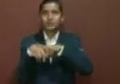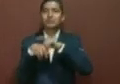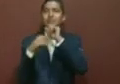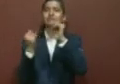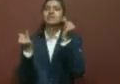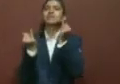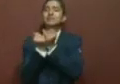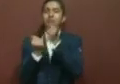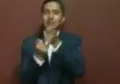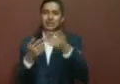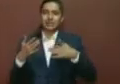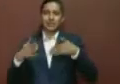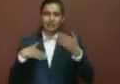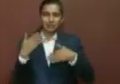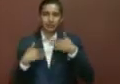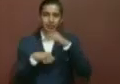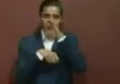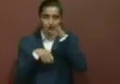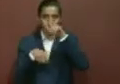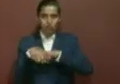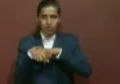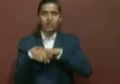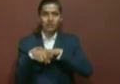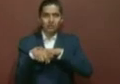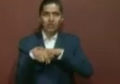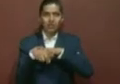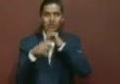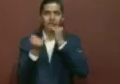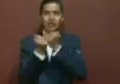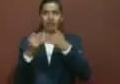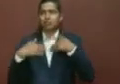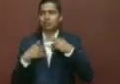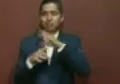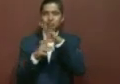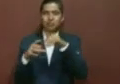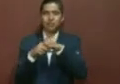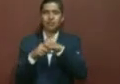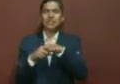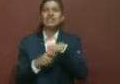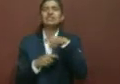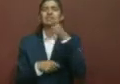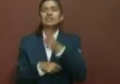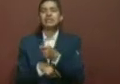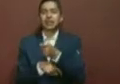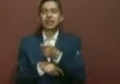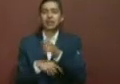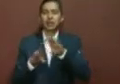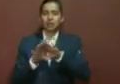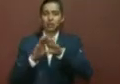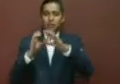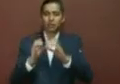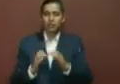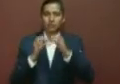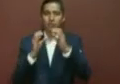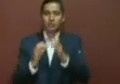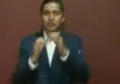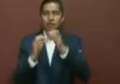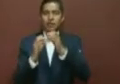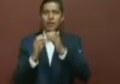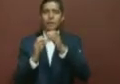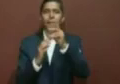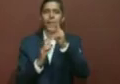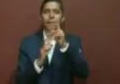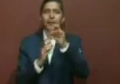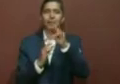que se celebra la multiculturalidad, en donde un eje toral es la conservación de la Pirecua.